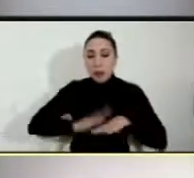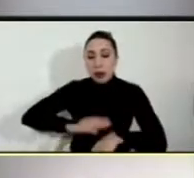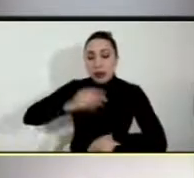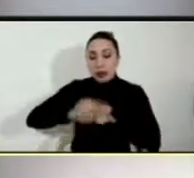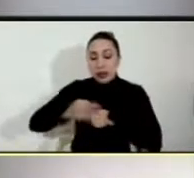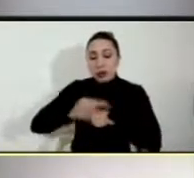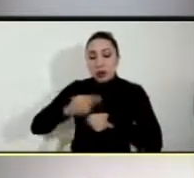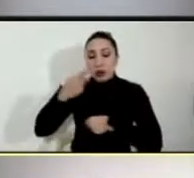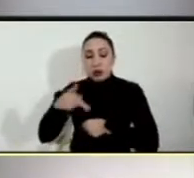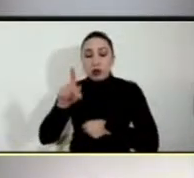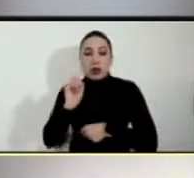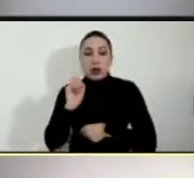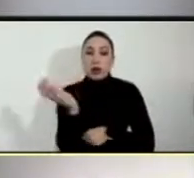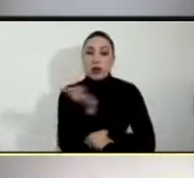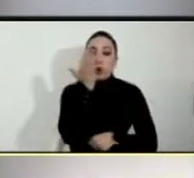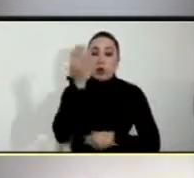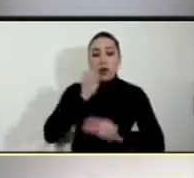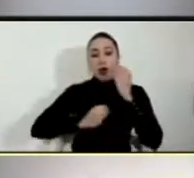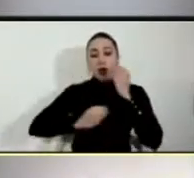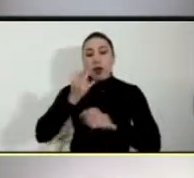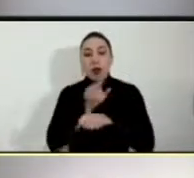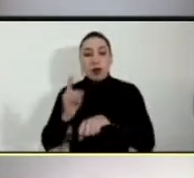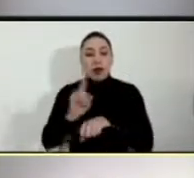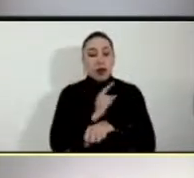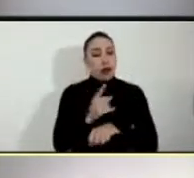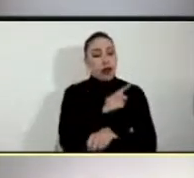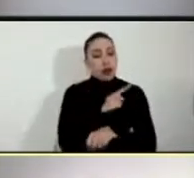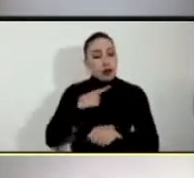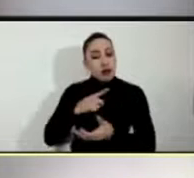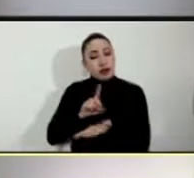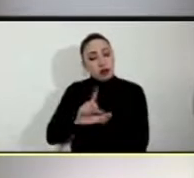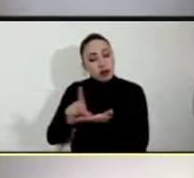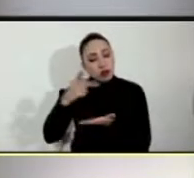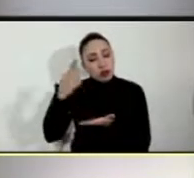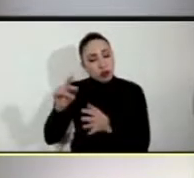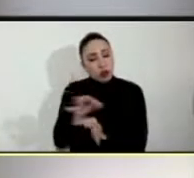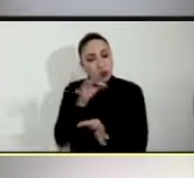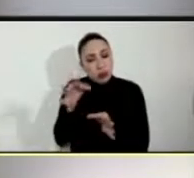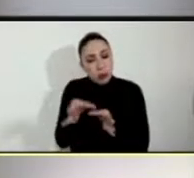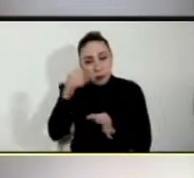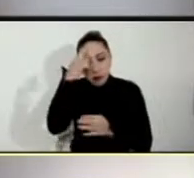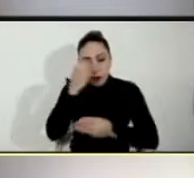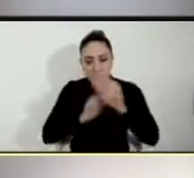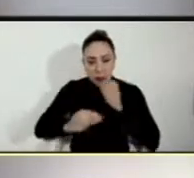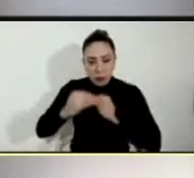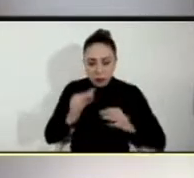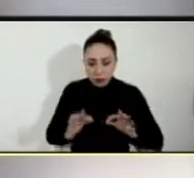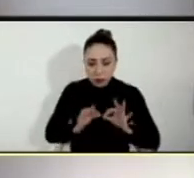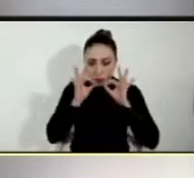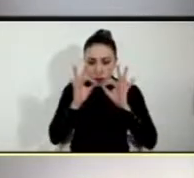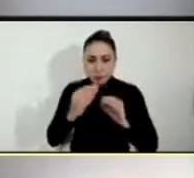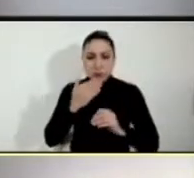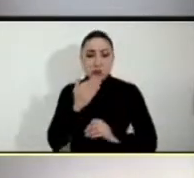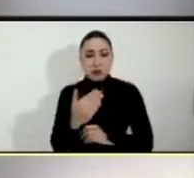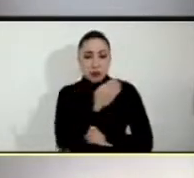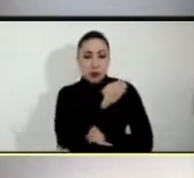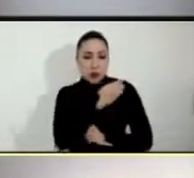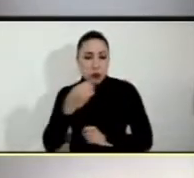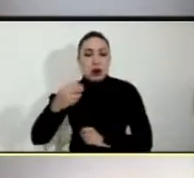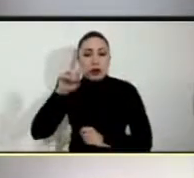derecho a una alimentación adecuada es universal y una buena nutrición es esencial para